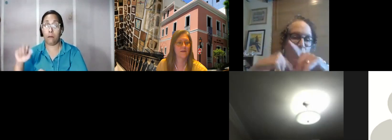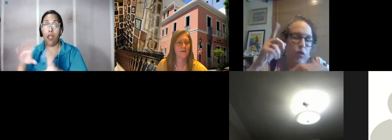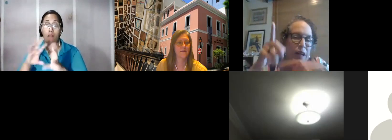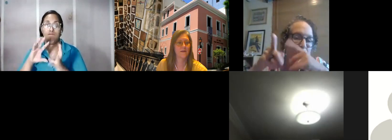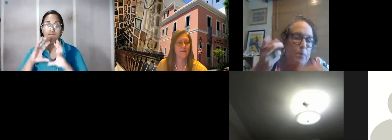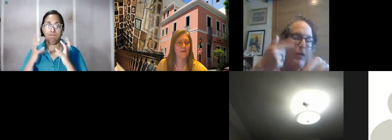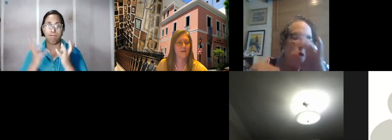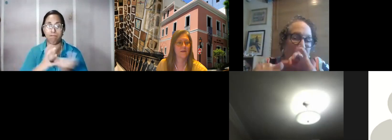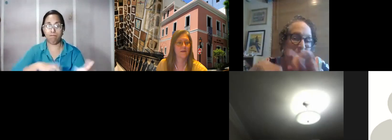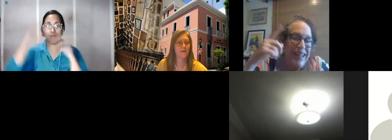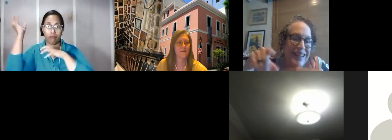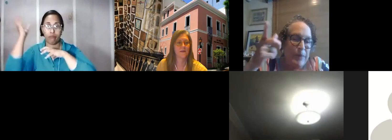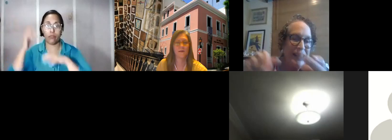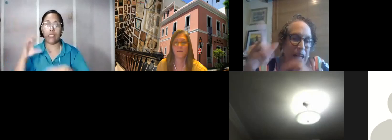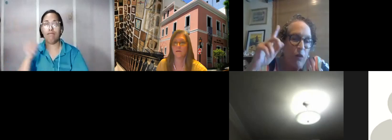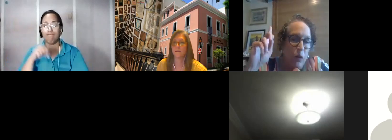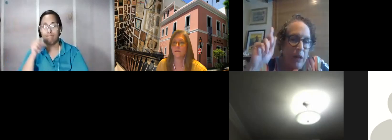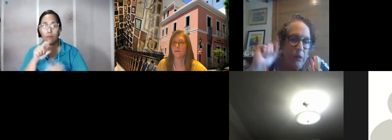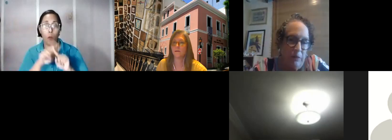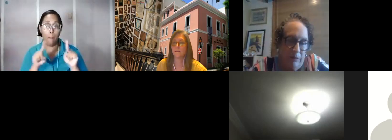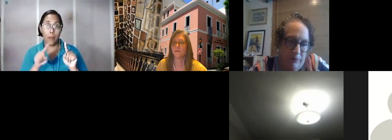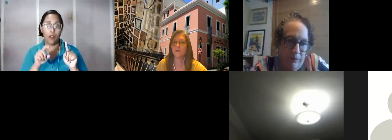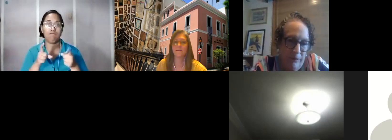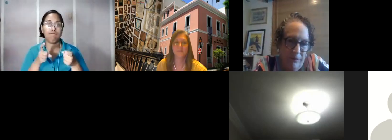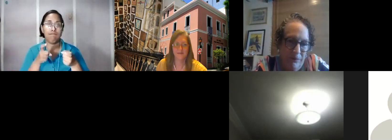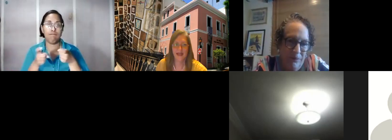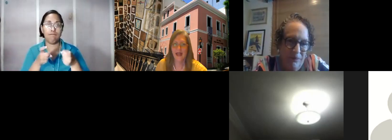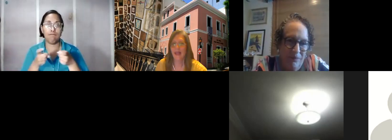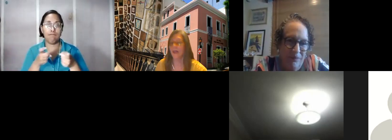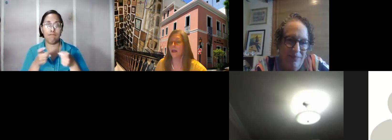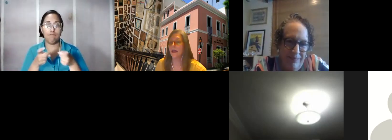sí, es el mundo al revés, pero ese al revés está controlado.